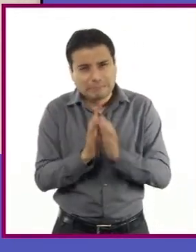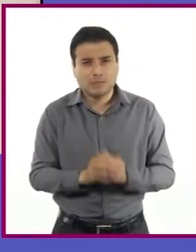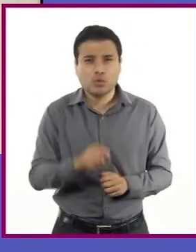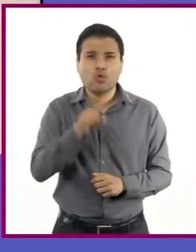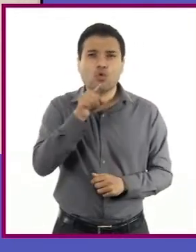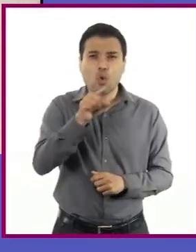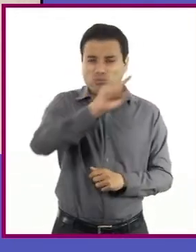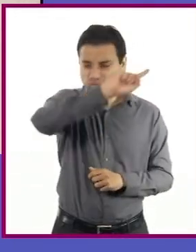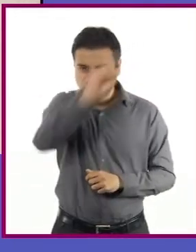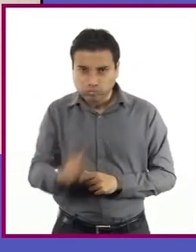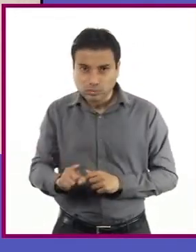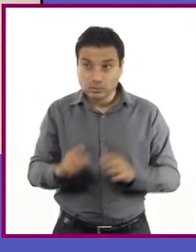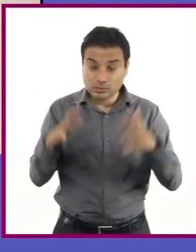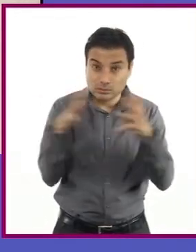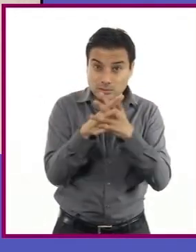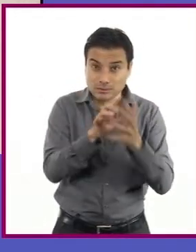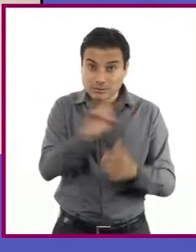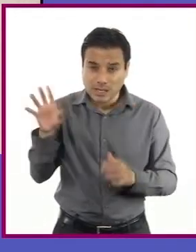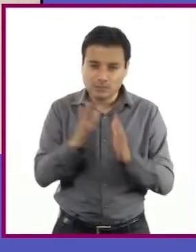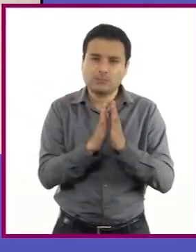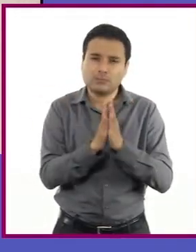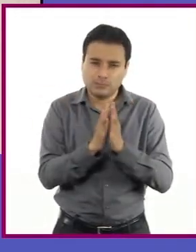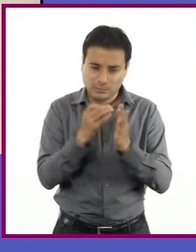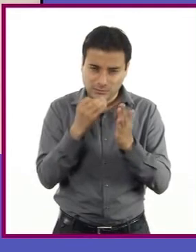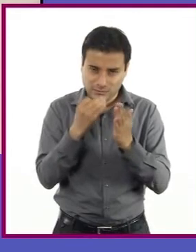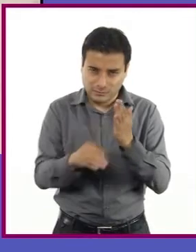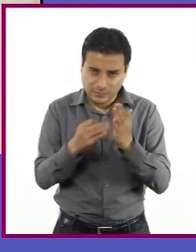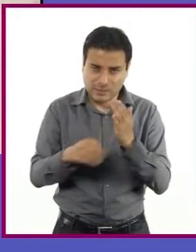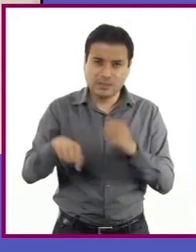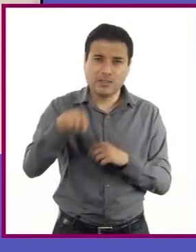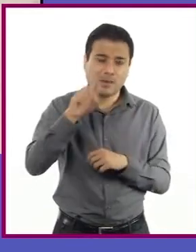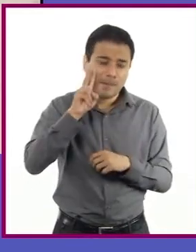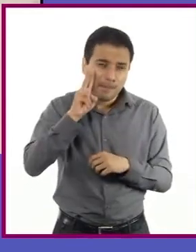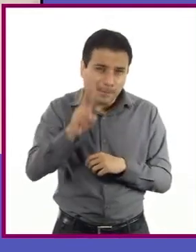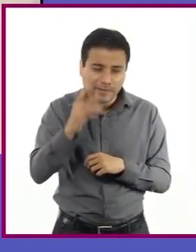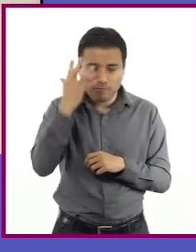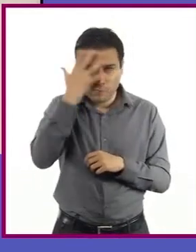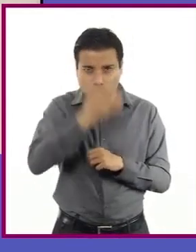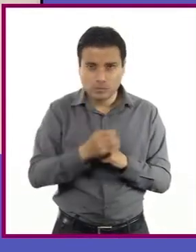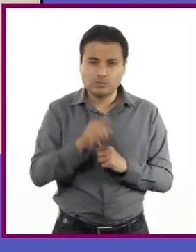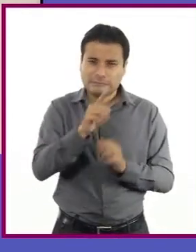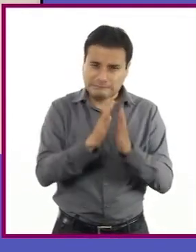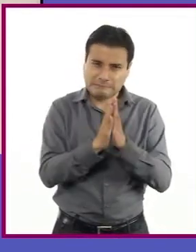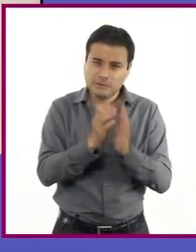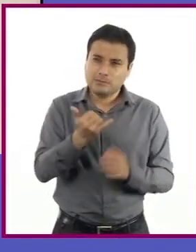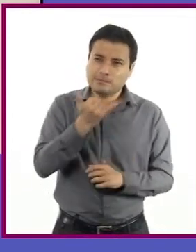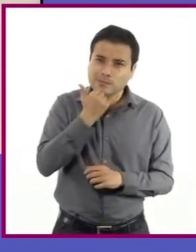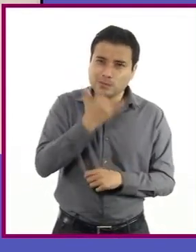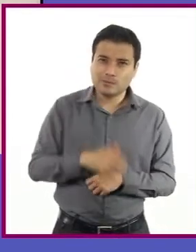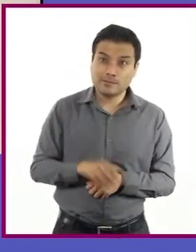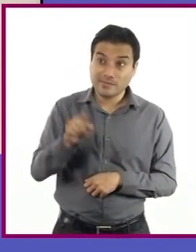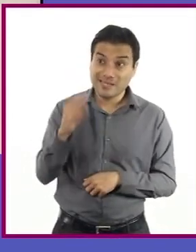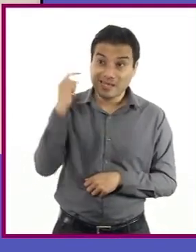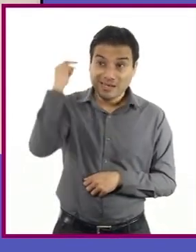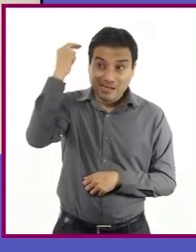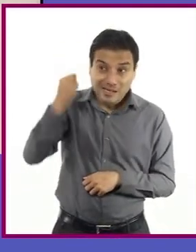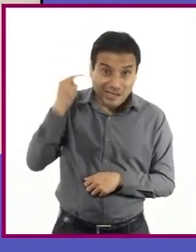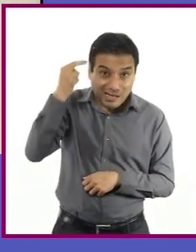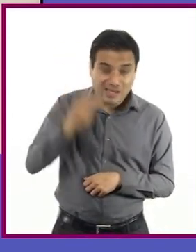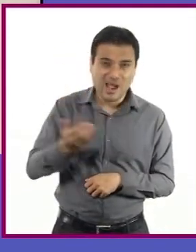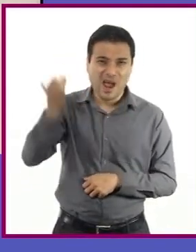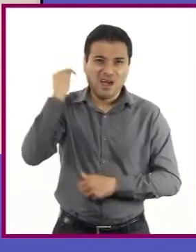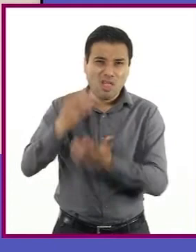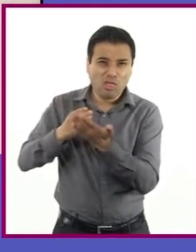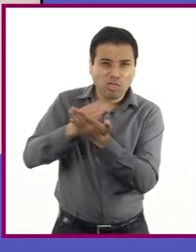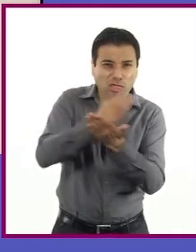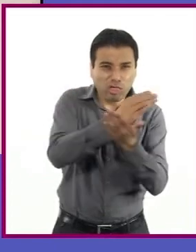aurora. Al cesarismo que masacra, muéstreles la república que deja vivir. A las monarquías que usurpan y